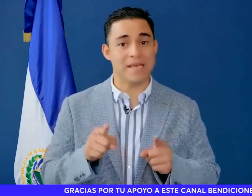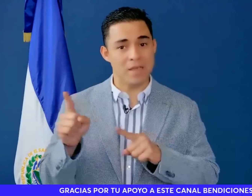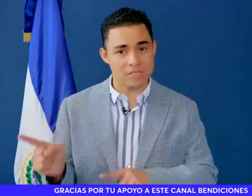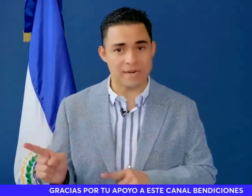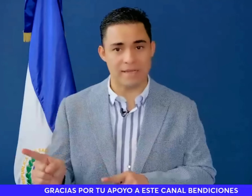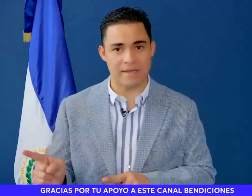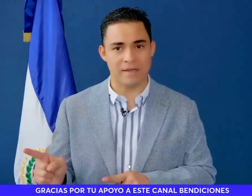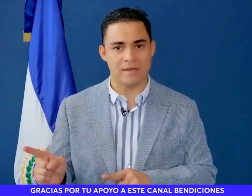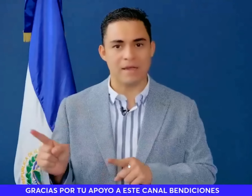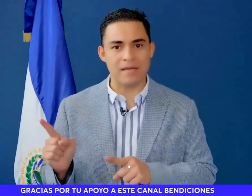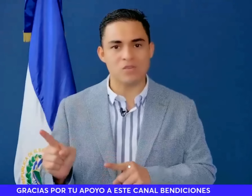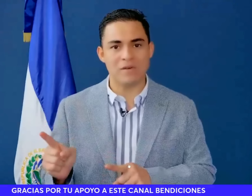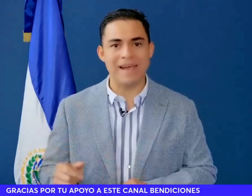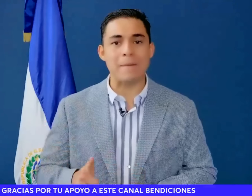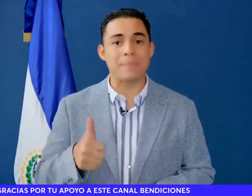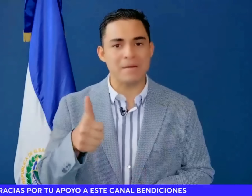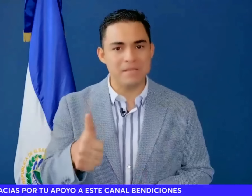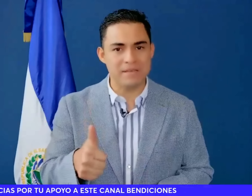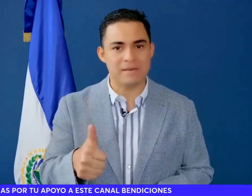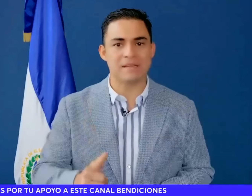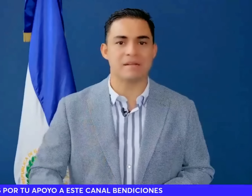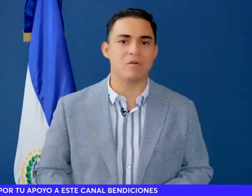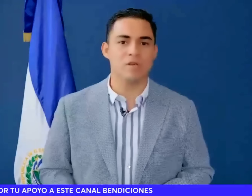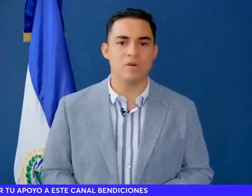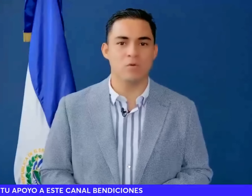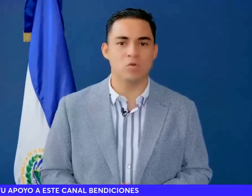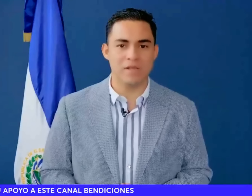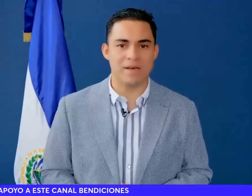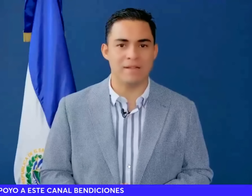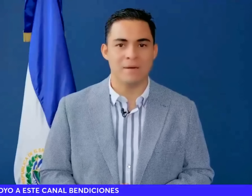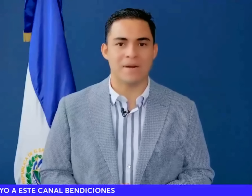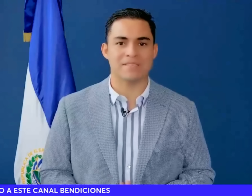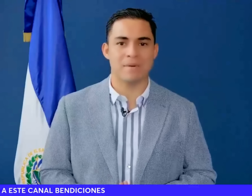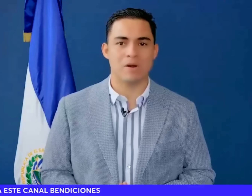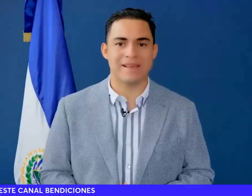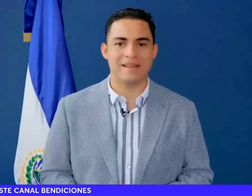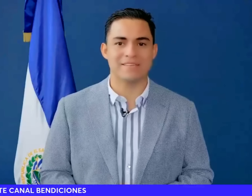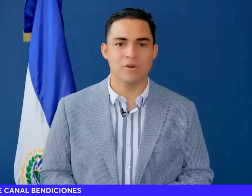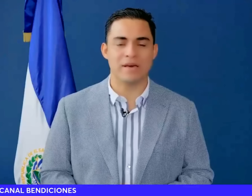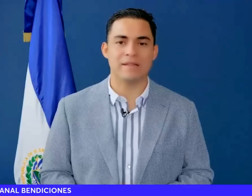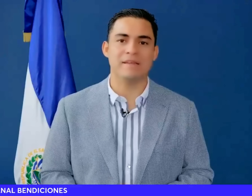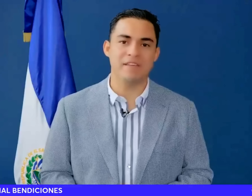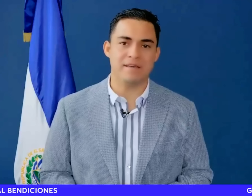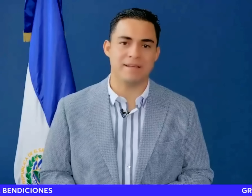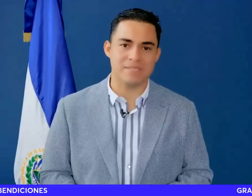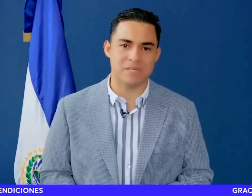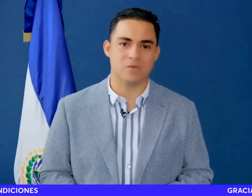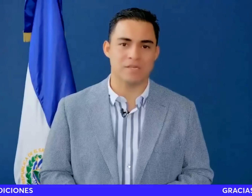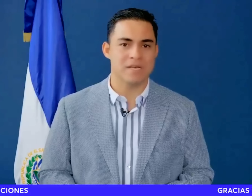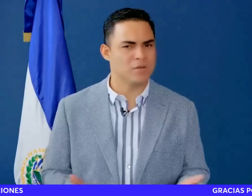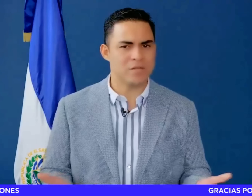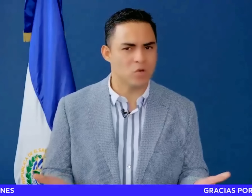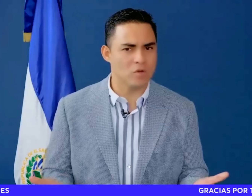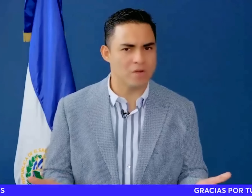en las cuales ellos se rigen que les obliga a permitir el trabajo de una autoridad para salvaguardar la seguridad y vida de las